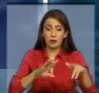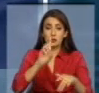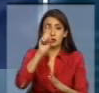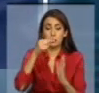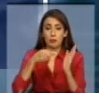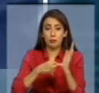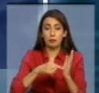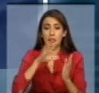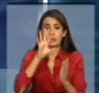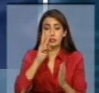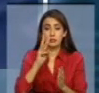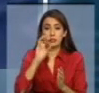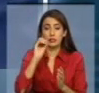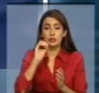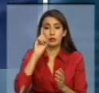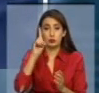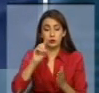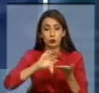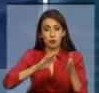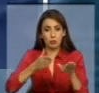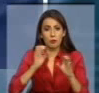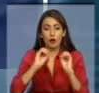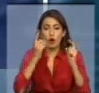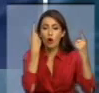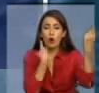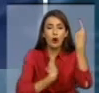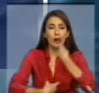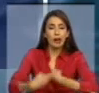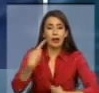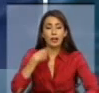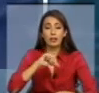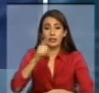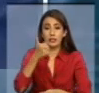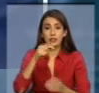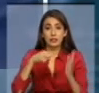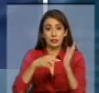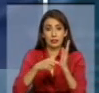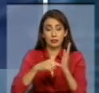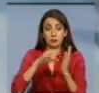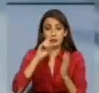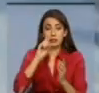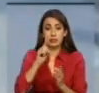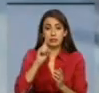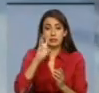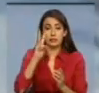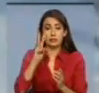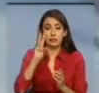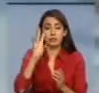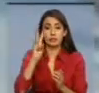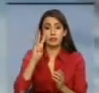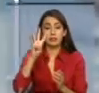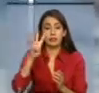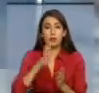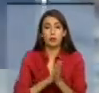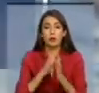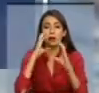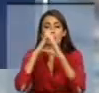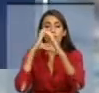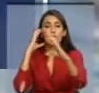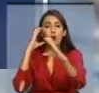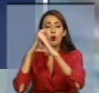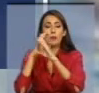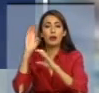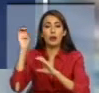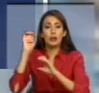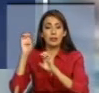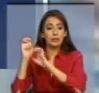1.601 muertos. En cuanto a lesionados, la cifra llega a 10.664. En lo que respecta a buses de transporte, de enero a